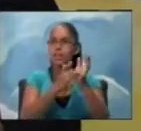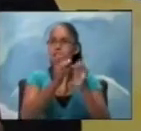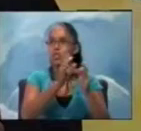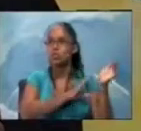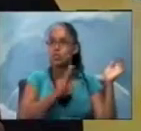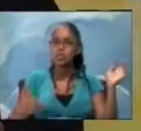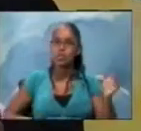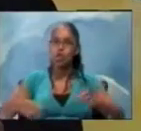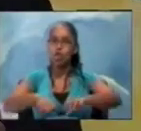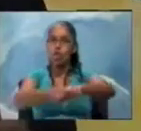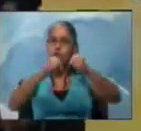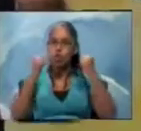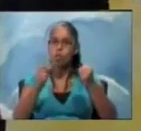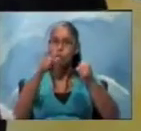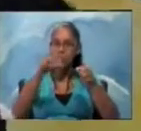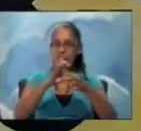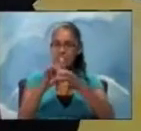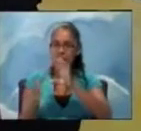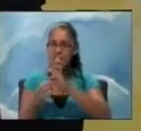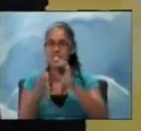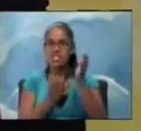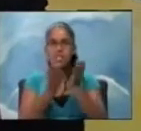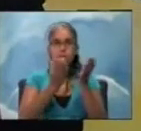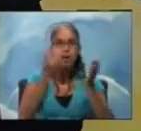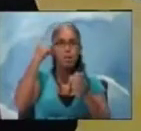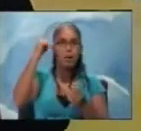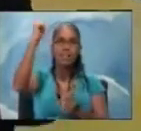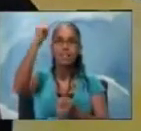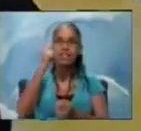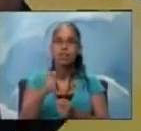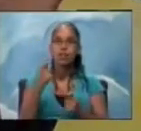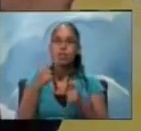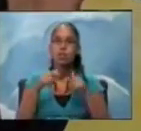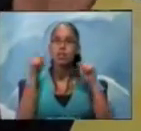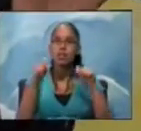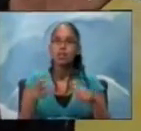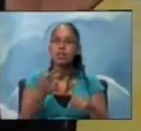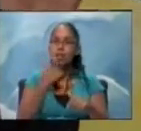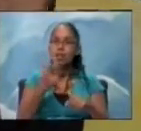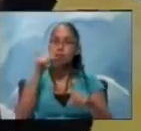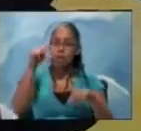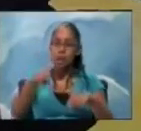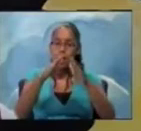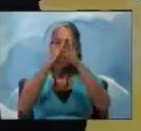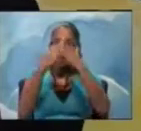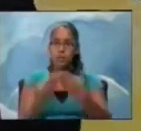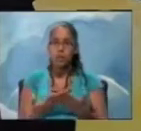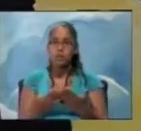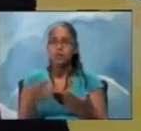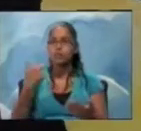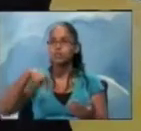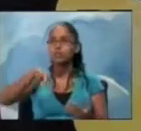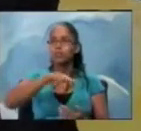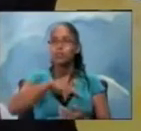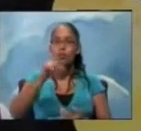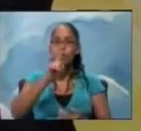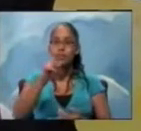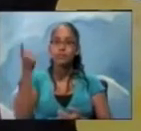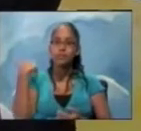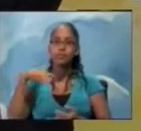rompe esas cadenas y servirá para testimonio. Pero aquí hay un caso en la Biblia y nosotros no tenemos que